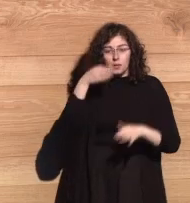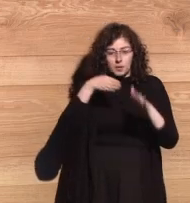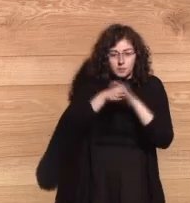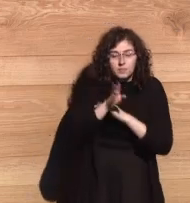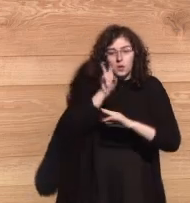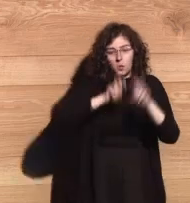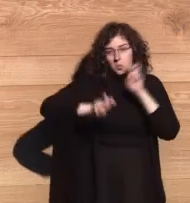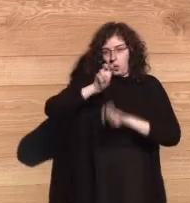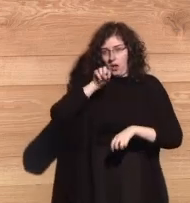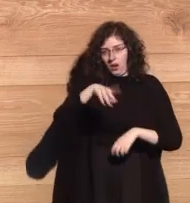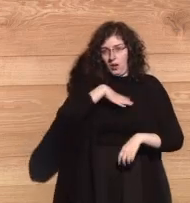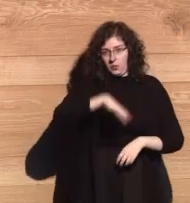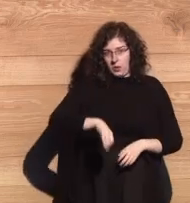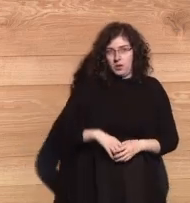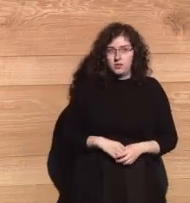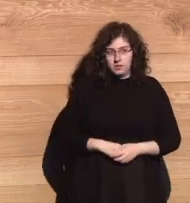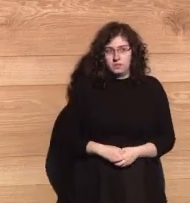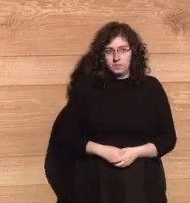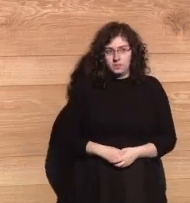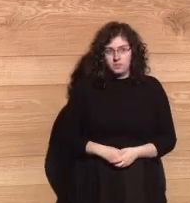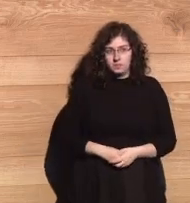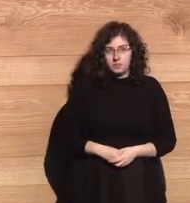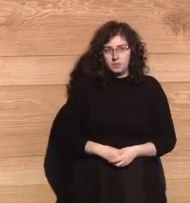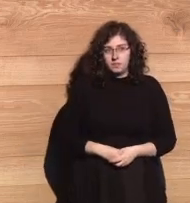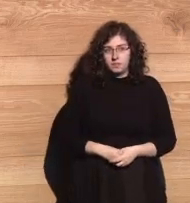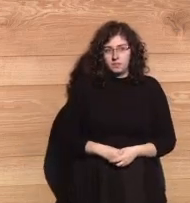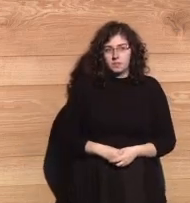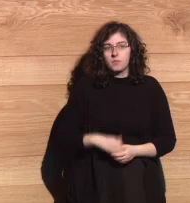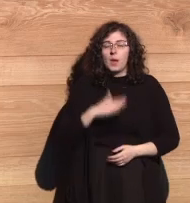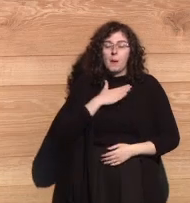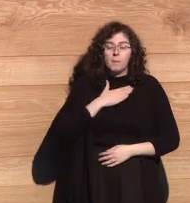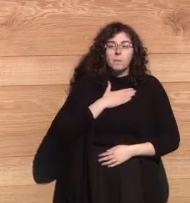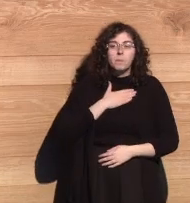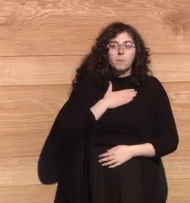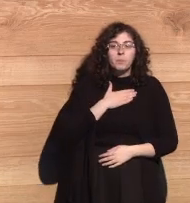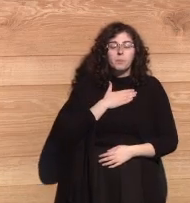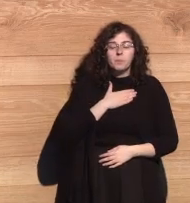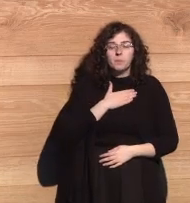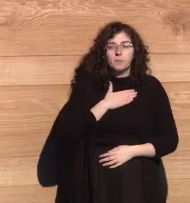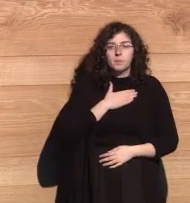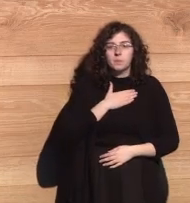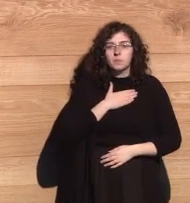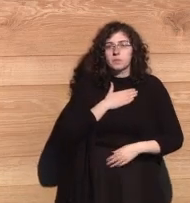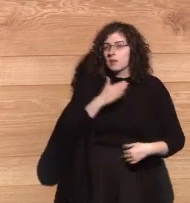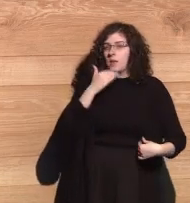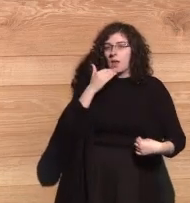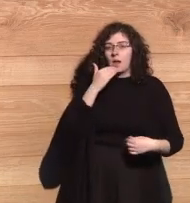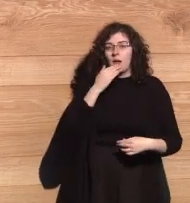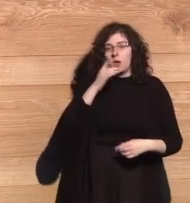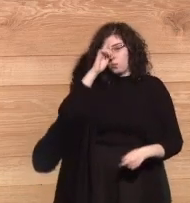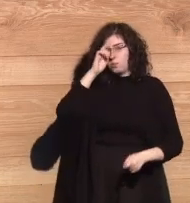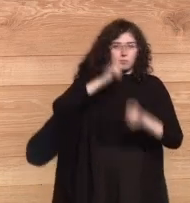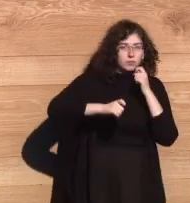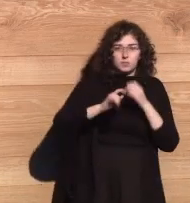pueden buscar, ahí está, ¿no? Don Gerardo con la rubia. Pero para mí lo que fue el punto de inflexión de